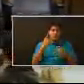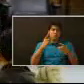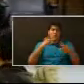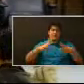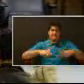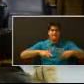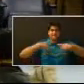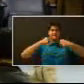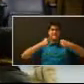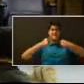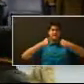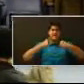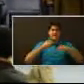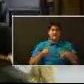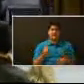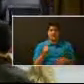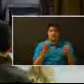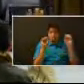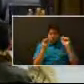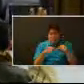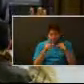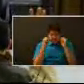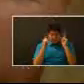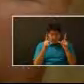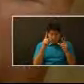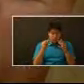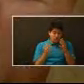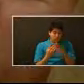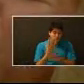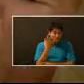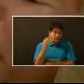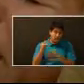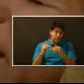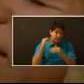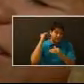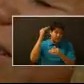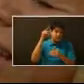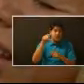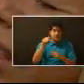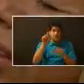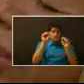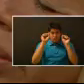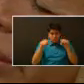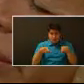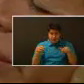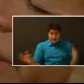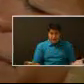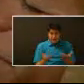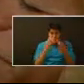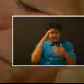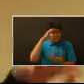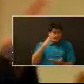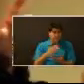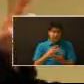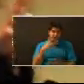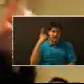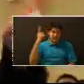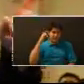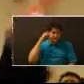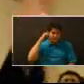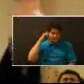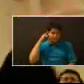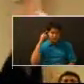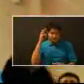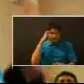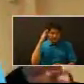que puedas despertar a una nueva dimensión, que te puedas levantar. levantar y creerle a Dios. Recuerda que Él